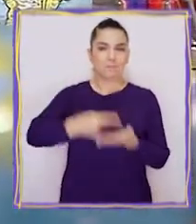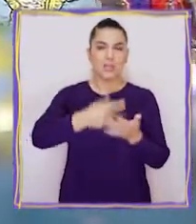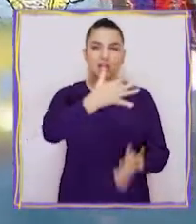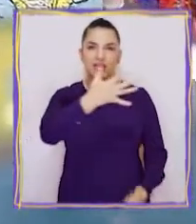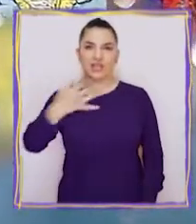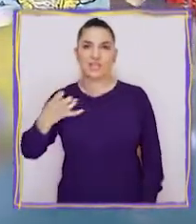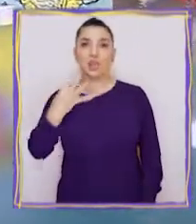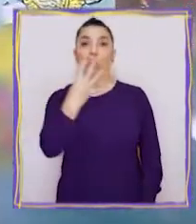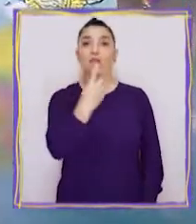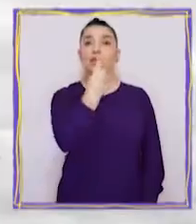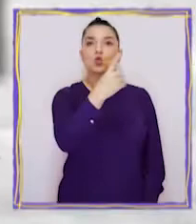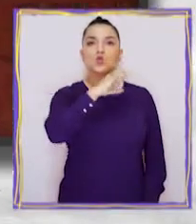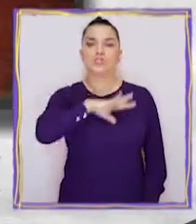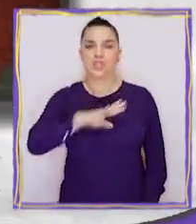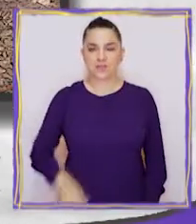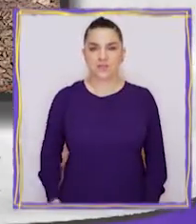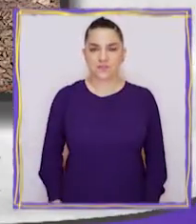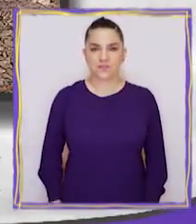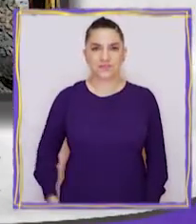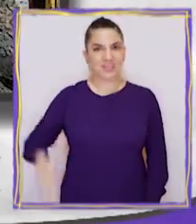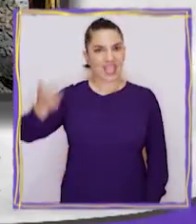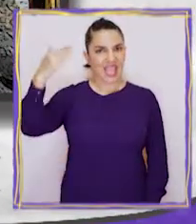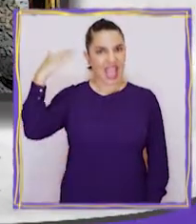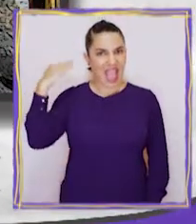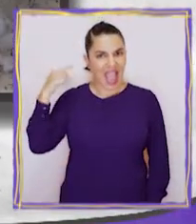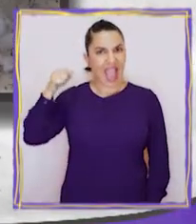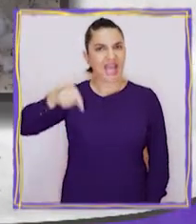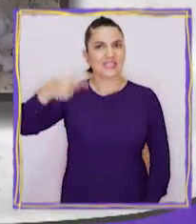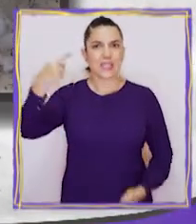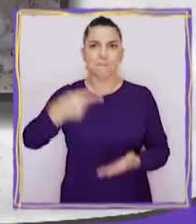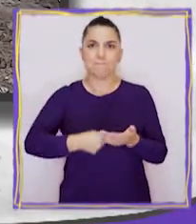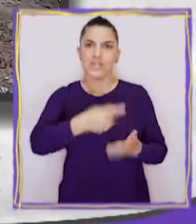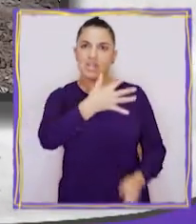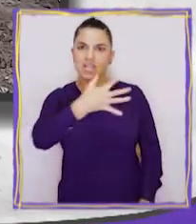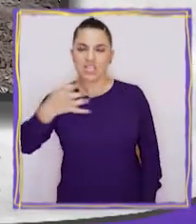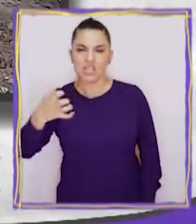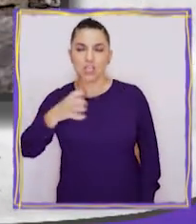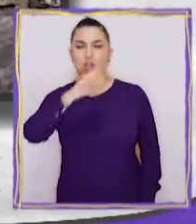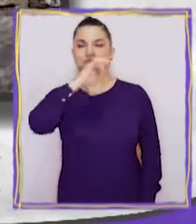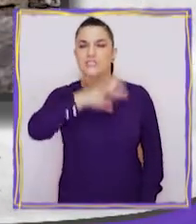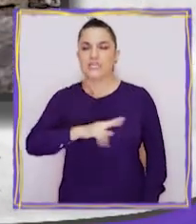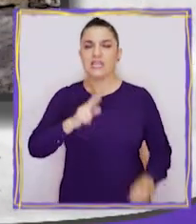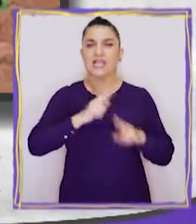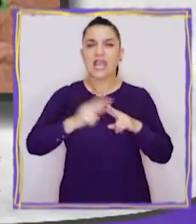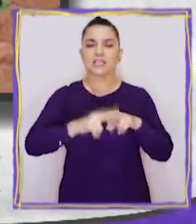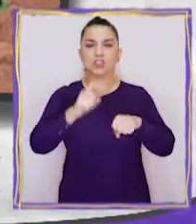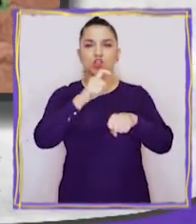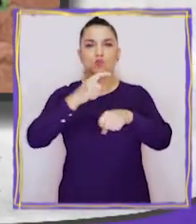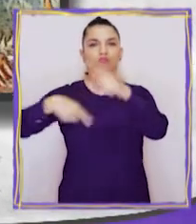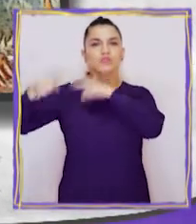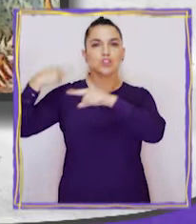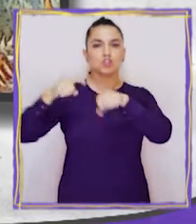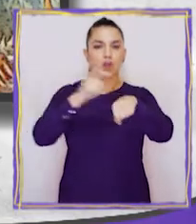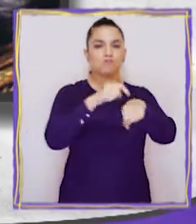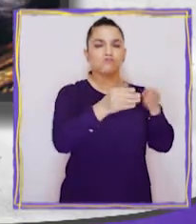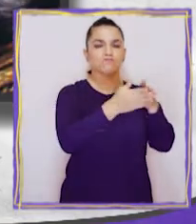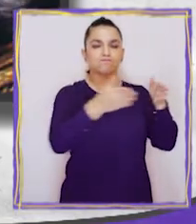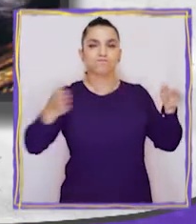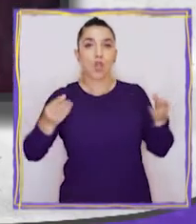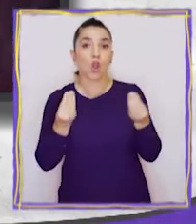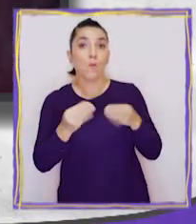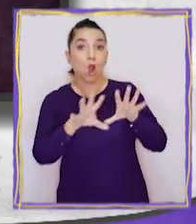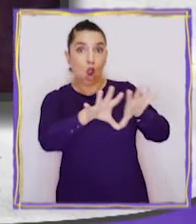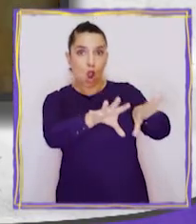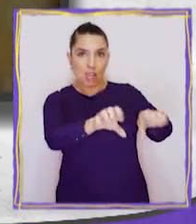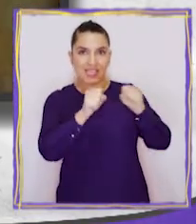Chile en 1541. Durante el siglo XVI, en Chile se está desarrollando el periodo histórico